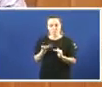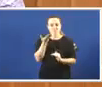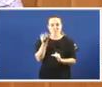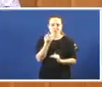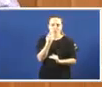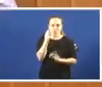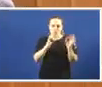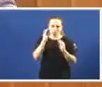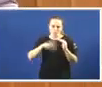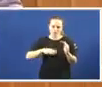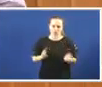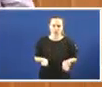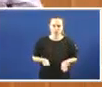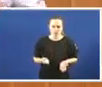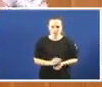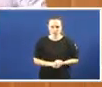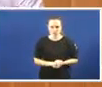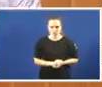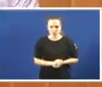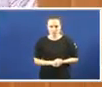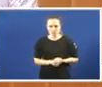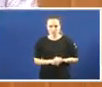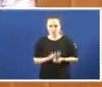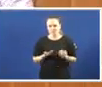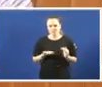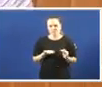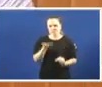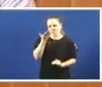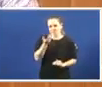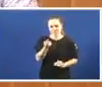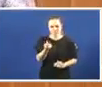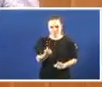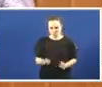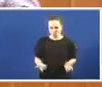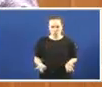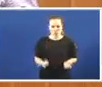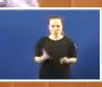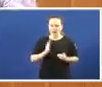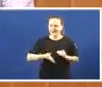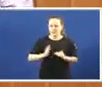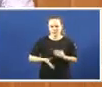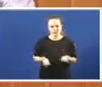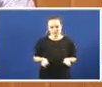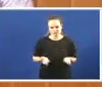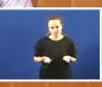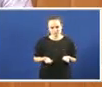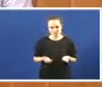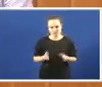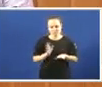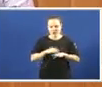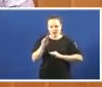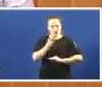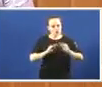1%. E iso é un crecemento decepcionante, limitado, que non sirve ni siquiera para empezar a